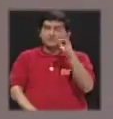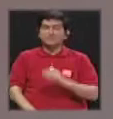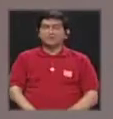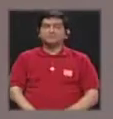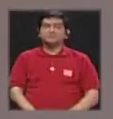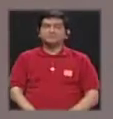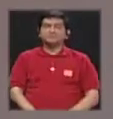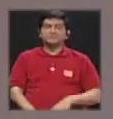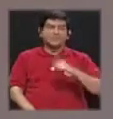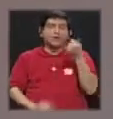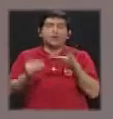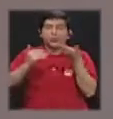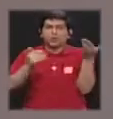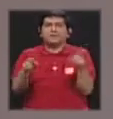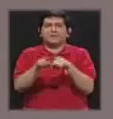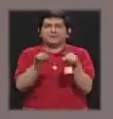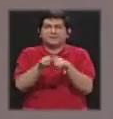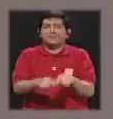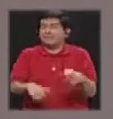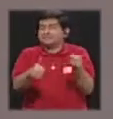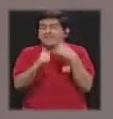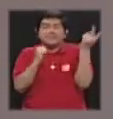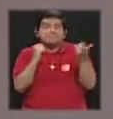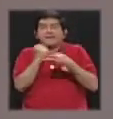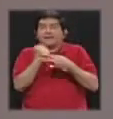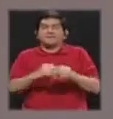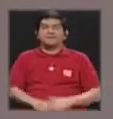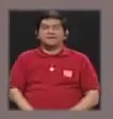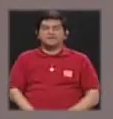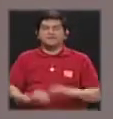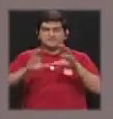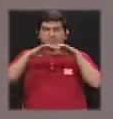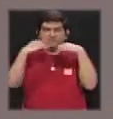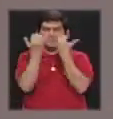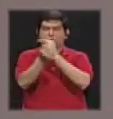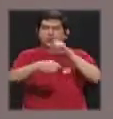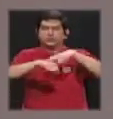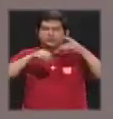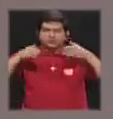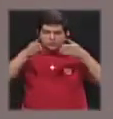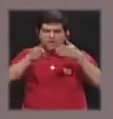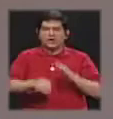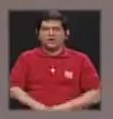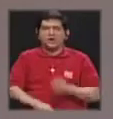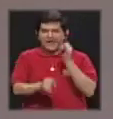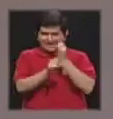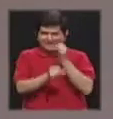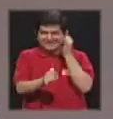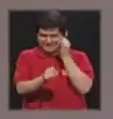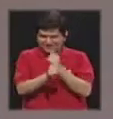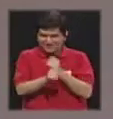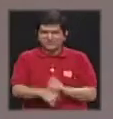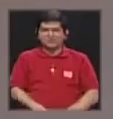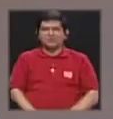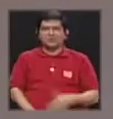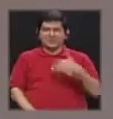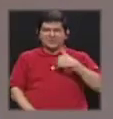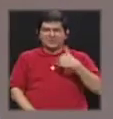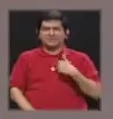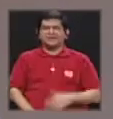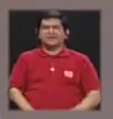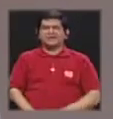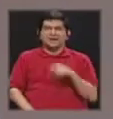hay otro elemento que es primigenio, que es que el CONAVI, que es una institución con